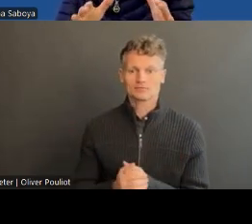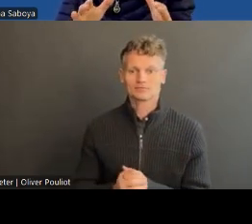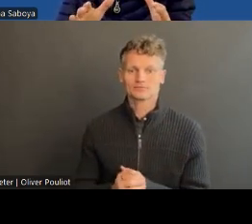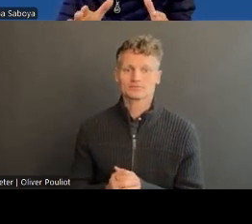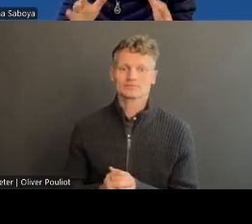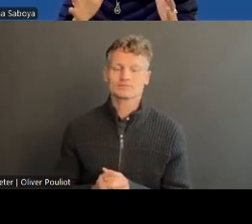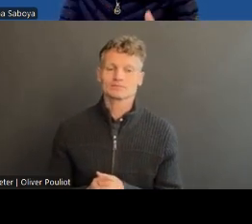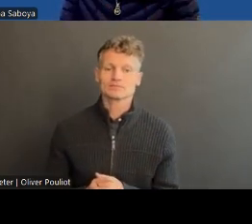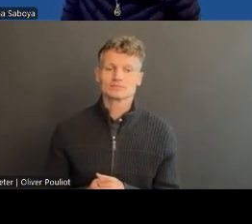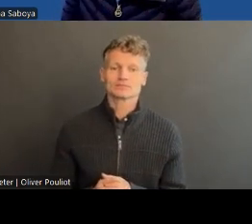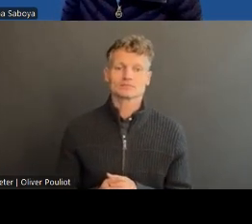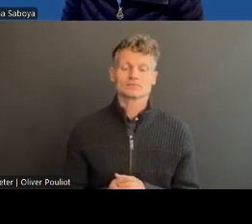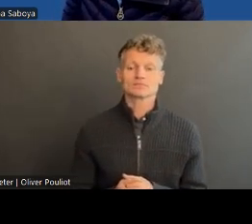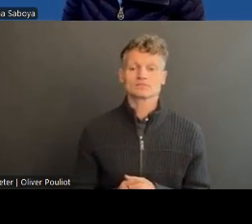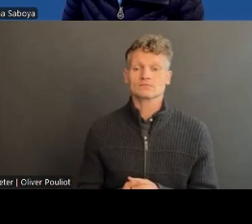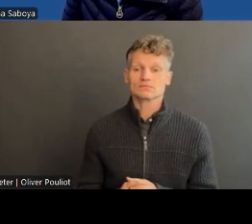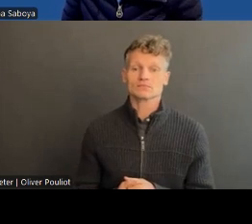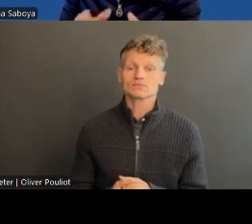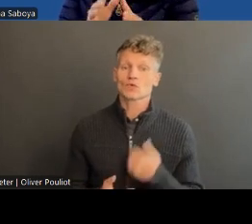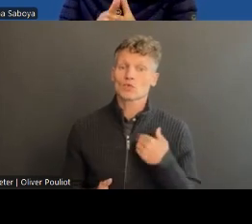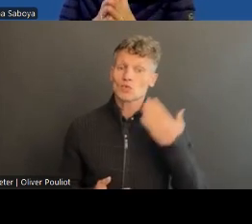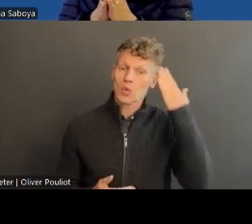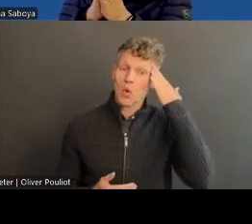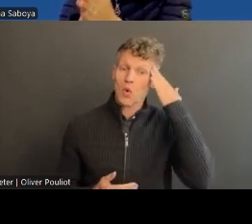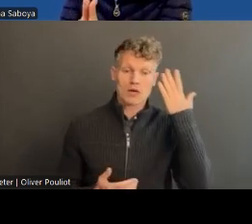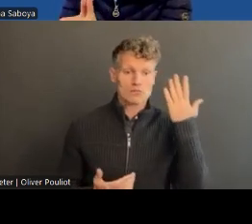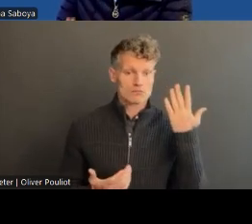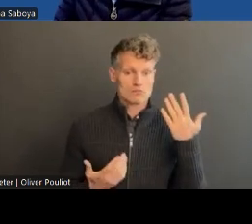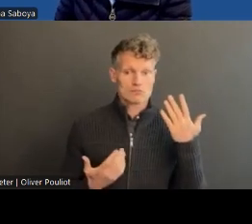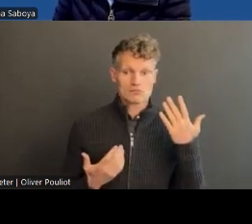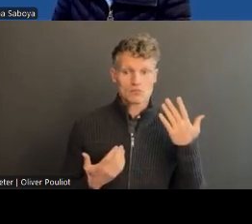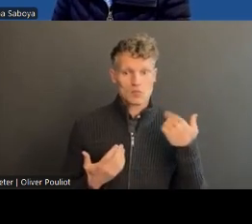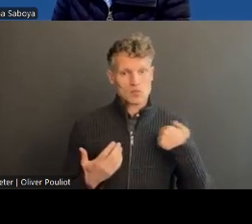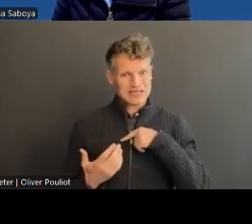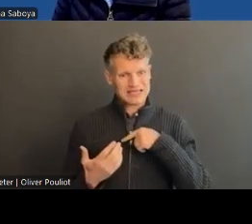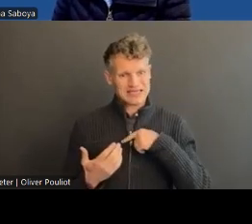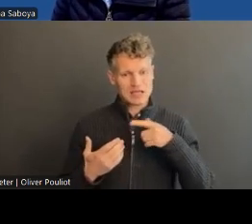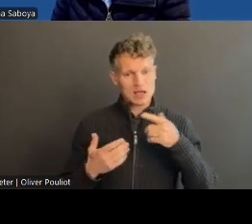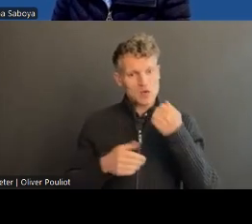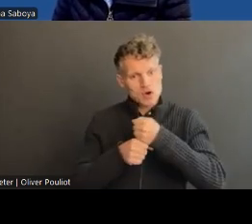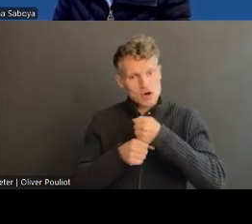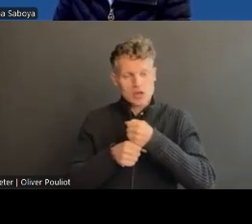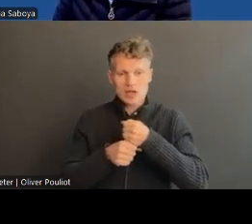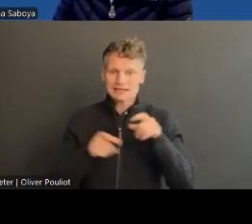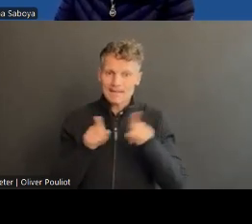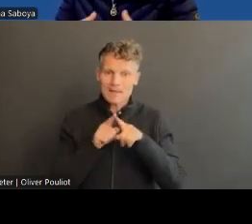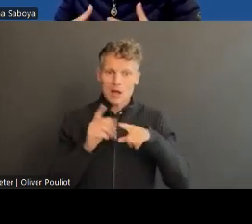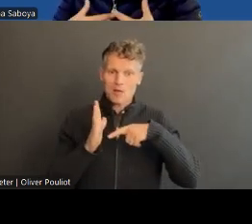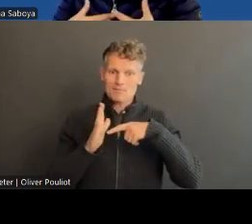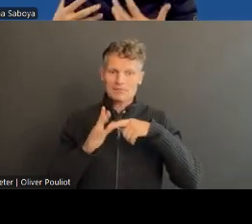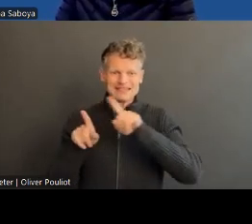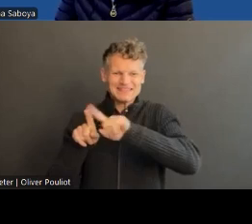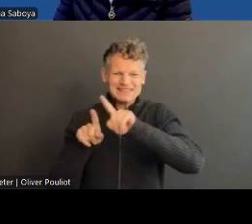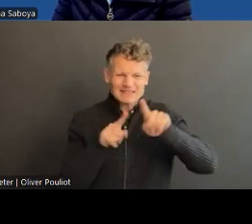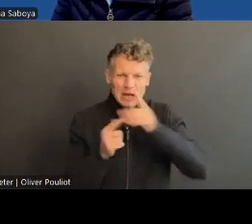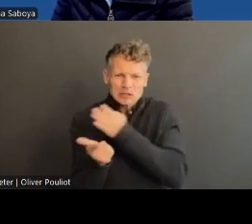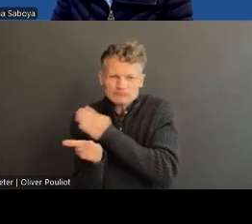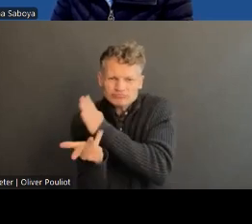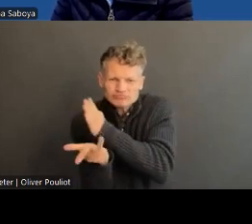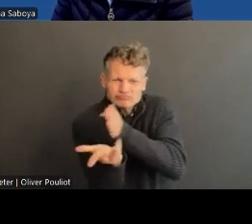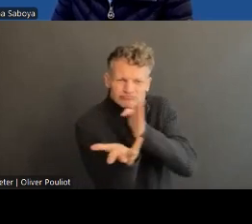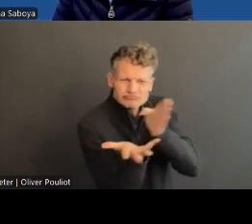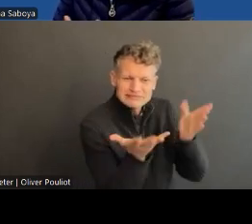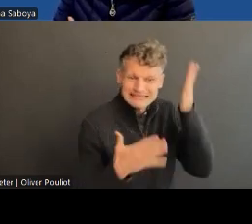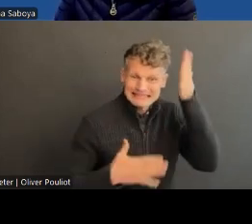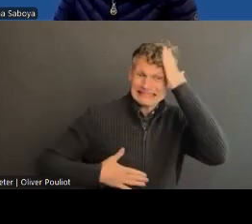eliminación no es solamente las enfermedades, y sabemos que tenemos muchísima capacidad para trabajar en programas específicos para la eliminación de enfermedades,